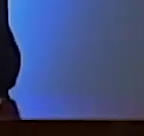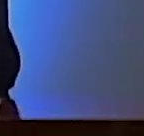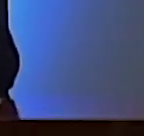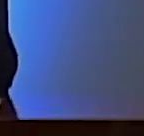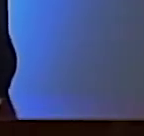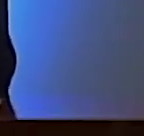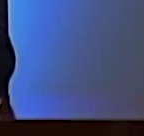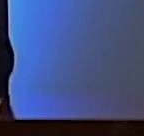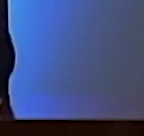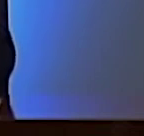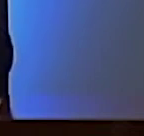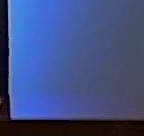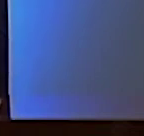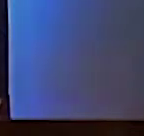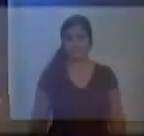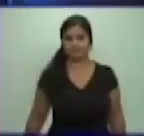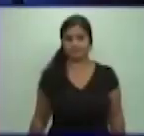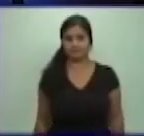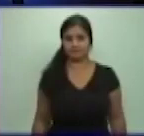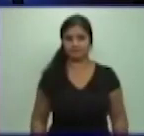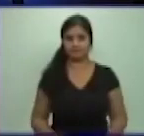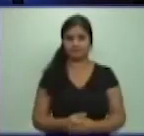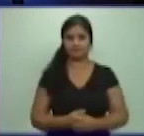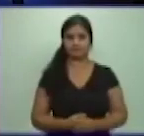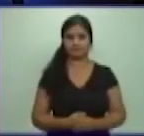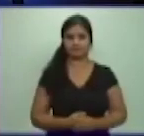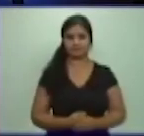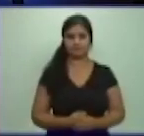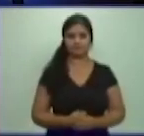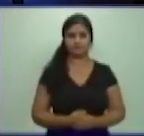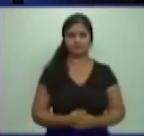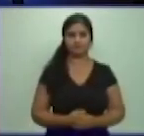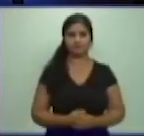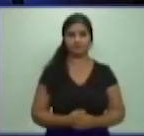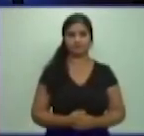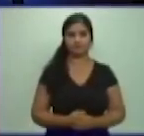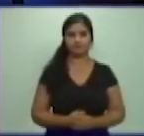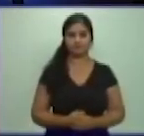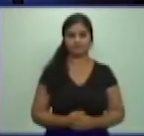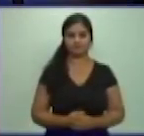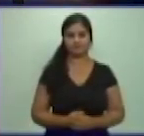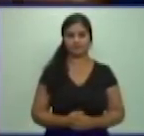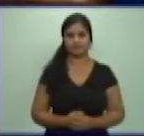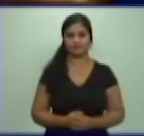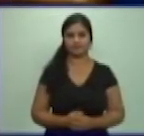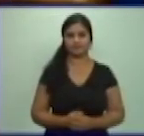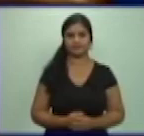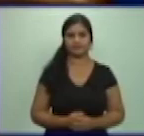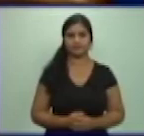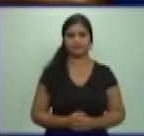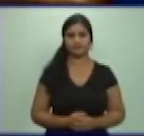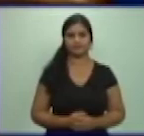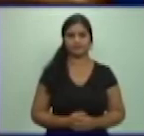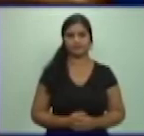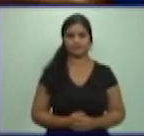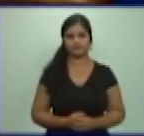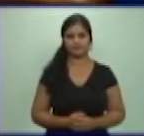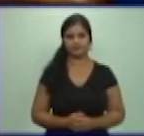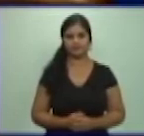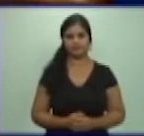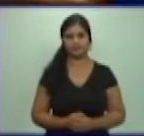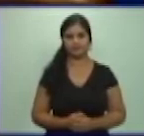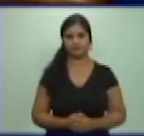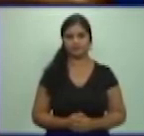Escuchen, yo voy a hacer la lectura, modelo, y usted solamente escucha. La